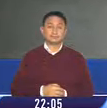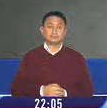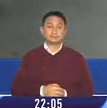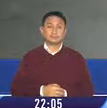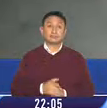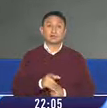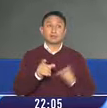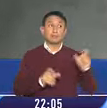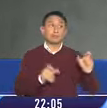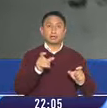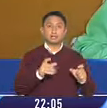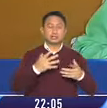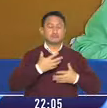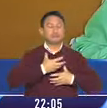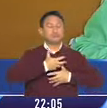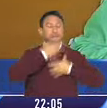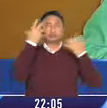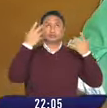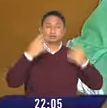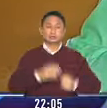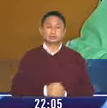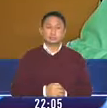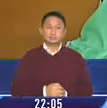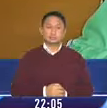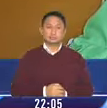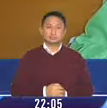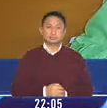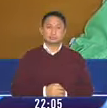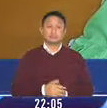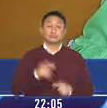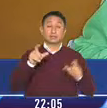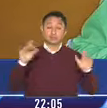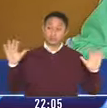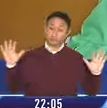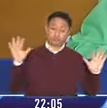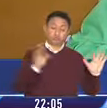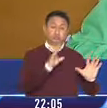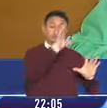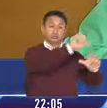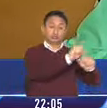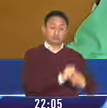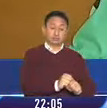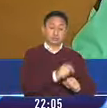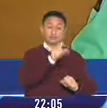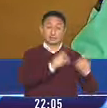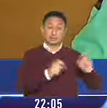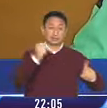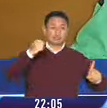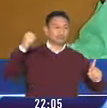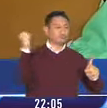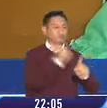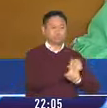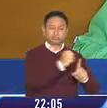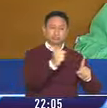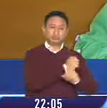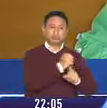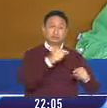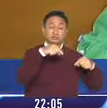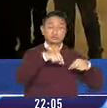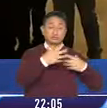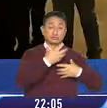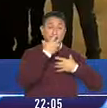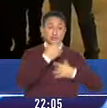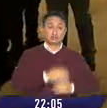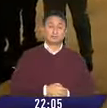la población se levantó. Que fue linchado por el populacho, por la muchedumbre que está aquí